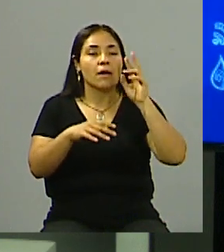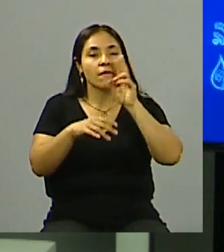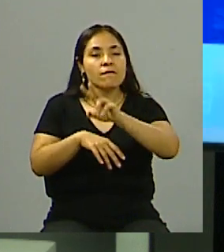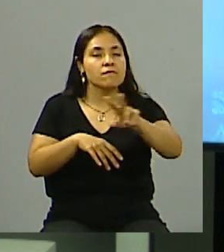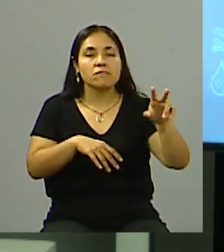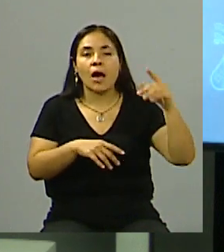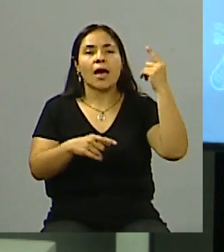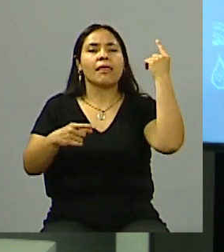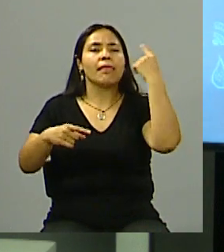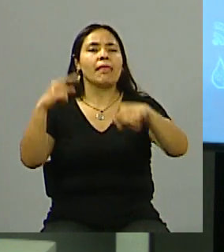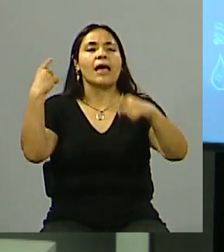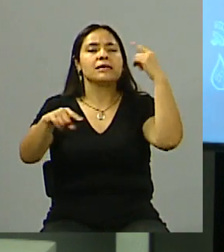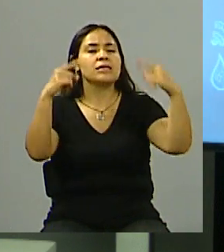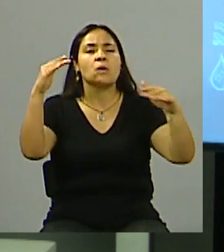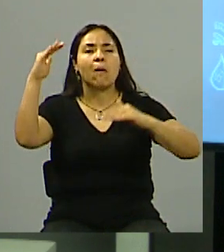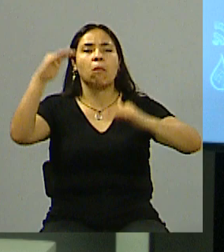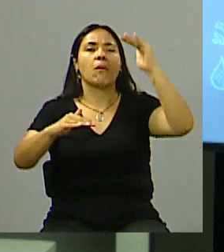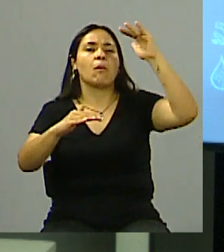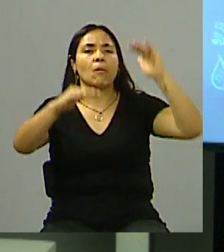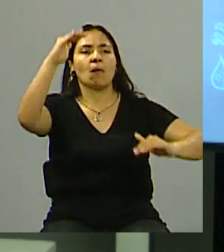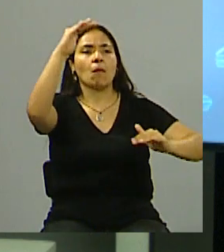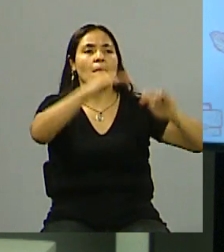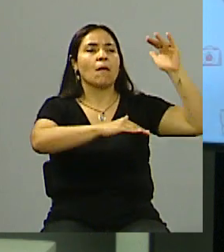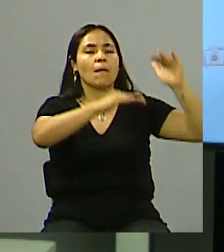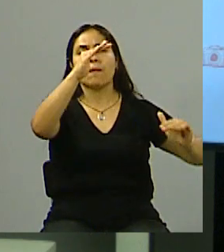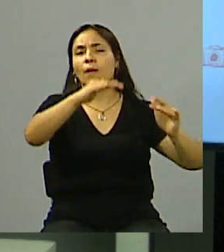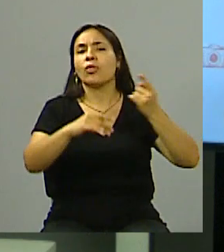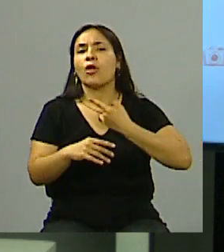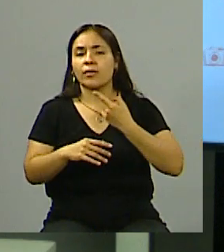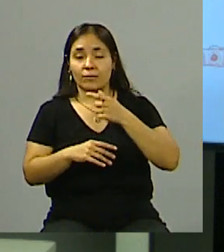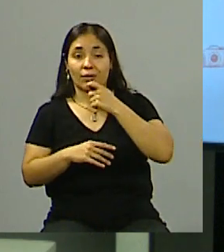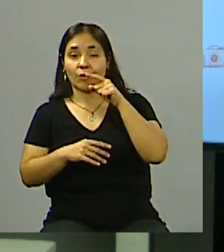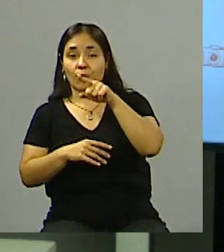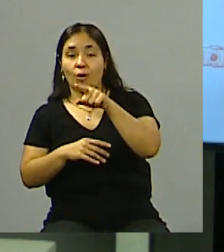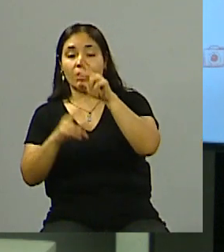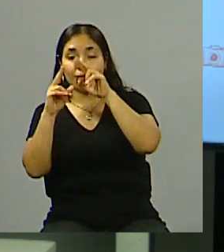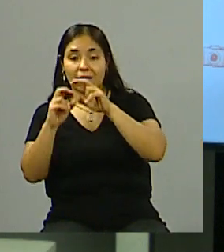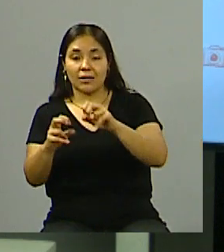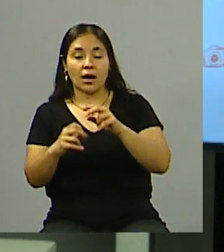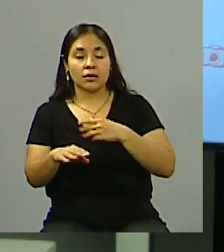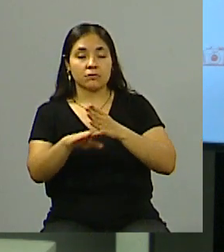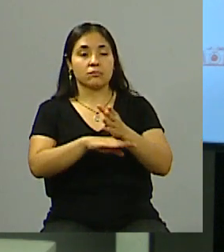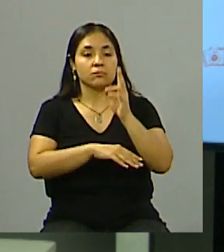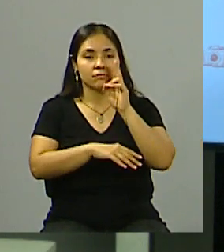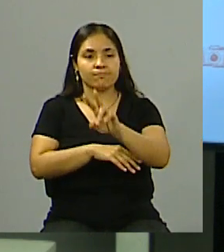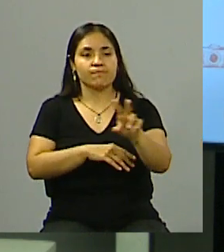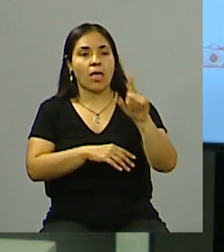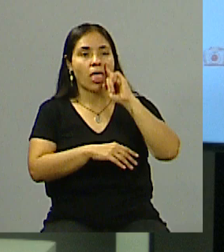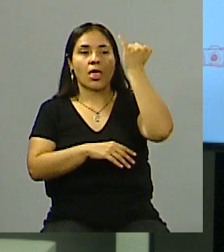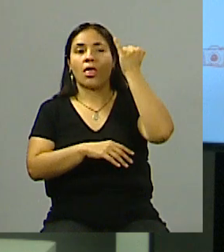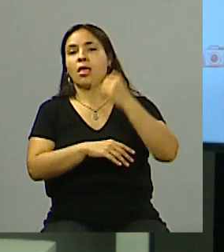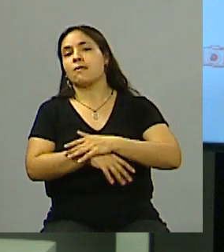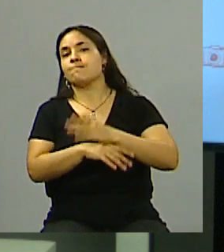por ahí nos podés decir, por ahí en la zona en la que vos investigaste, que encontraron puntualmente y que